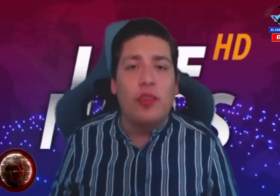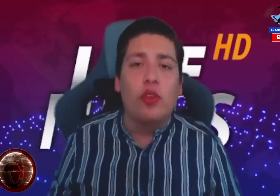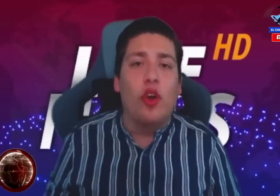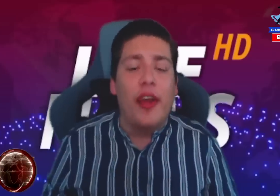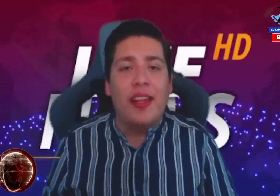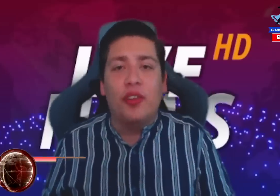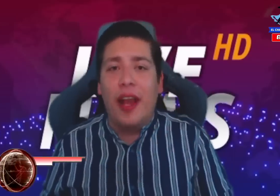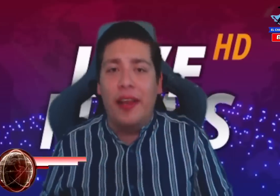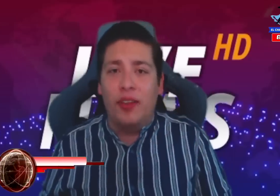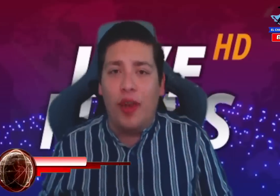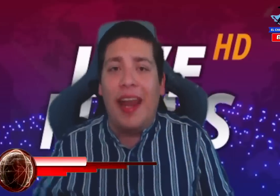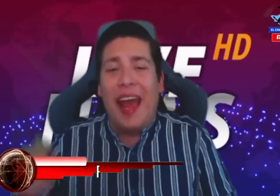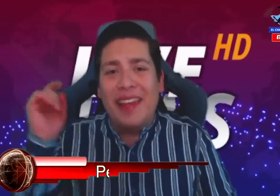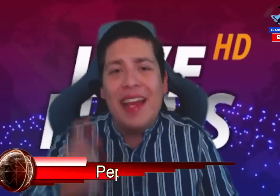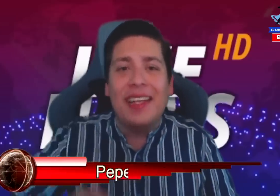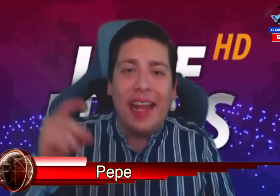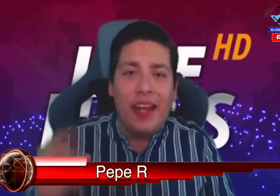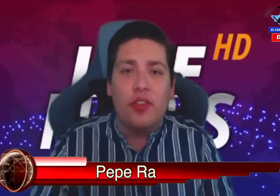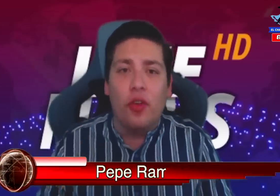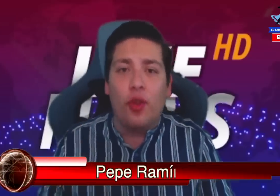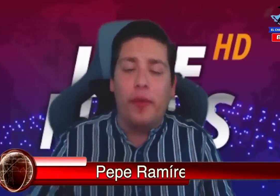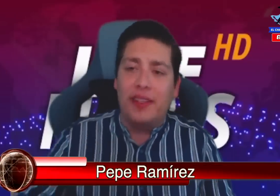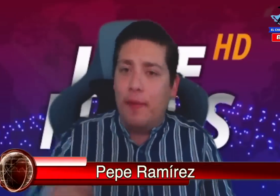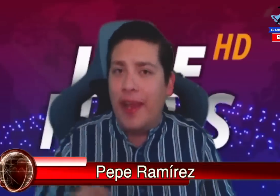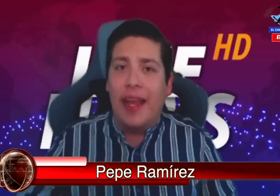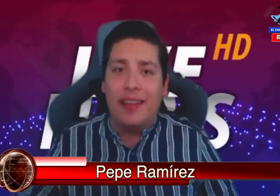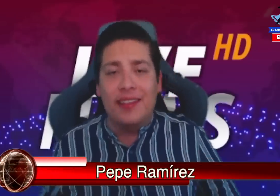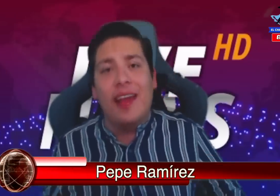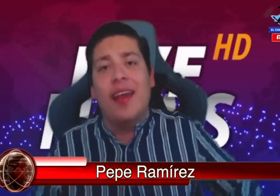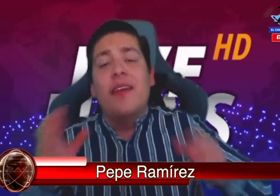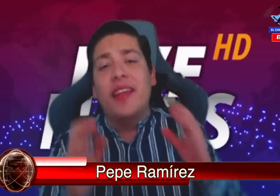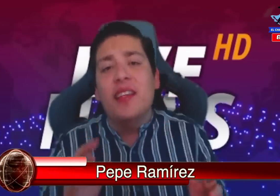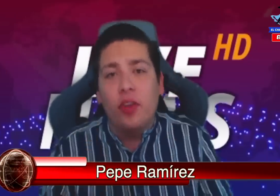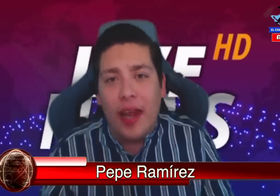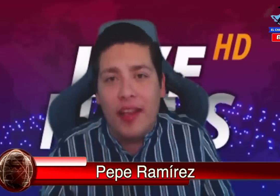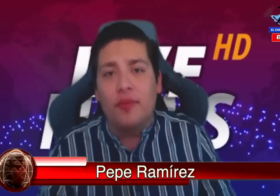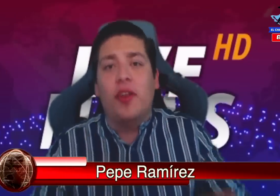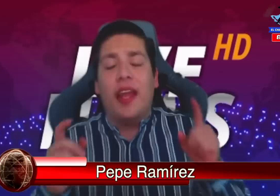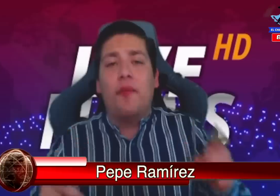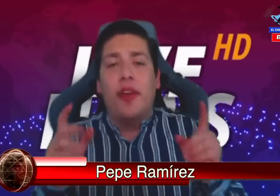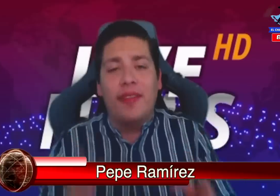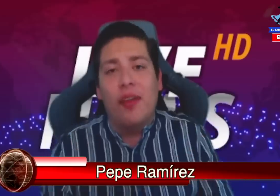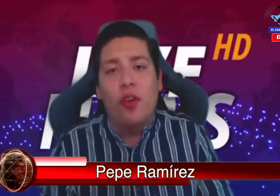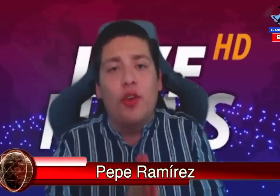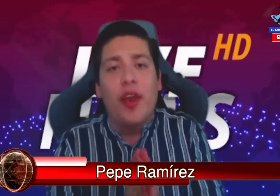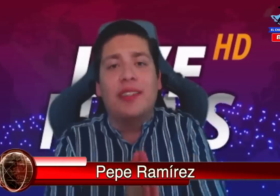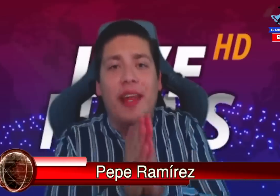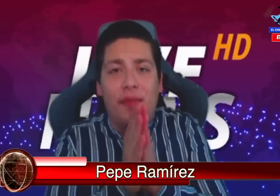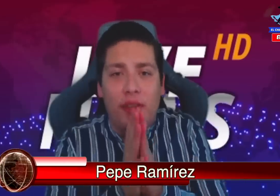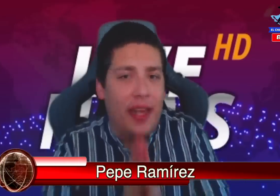Crisis en el Instituto Nacional Electoral. A días de que Lencho Córdoba se vaya la tiznada de este organismo que ha